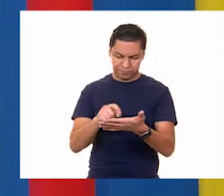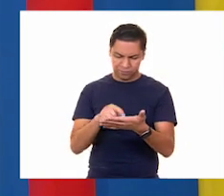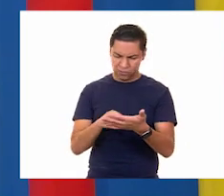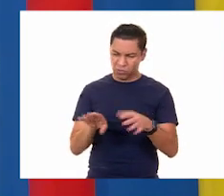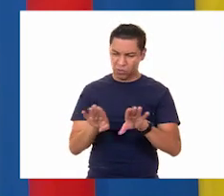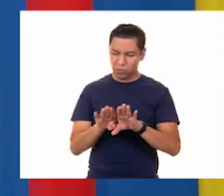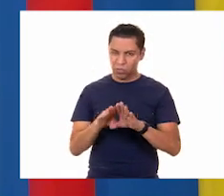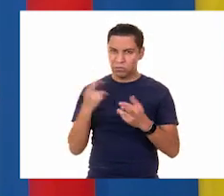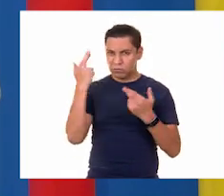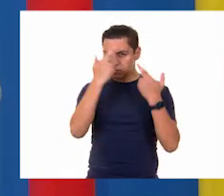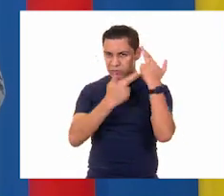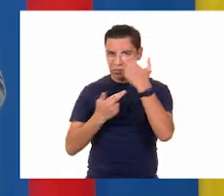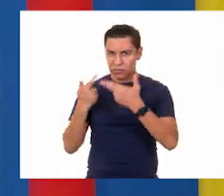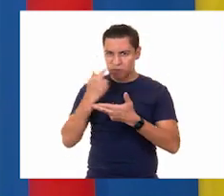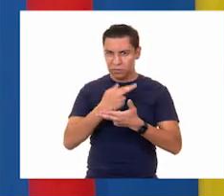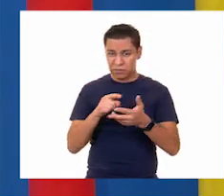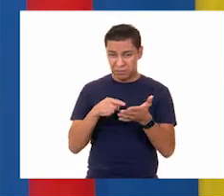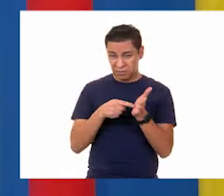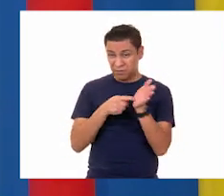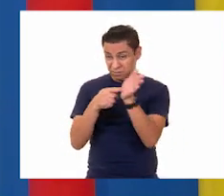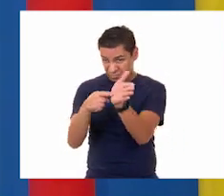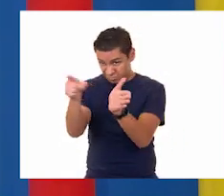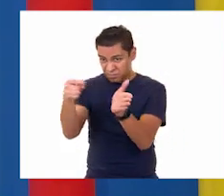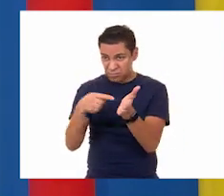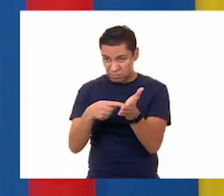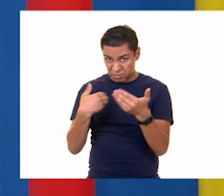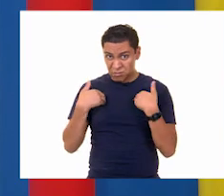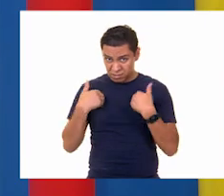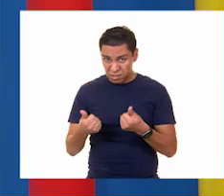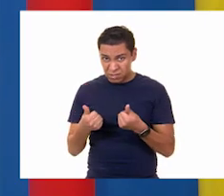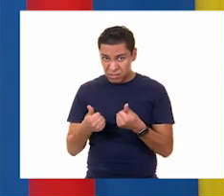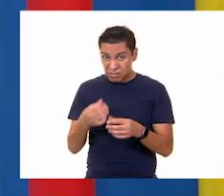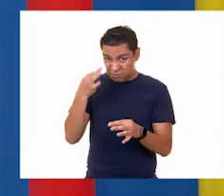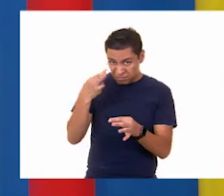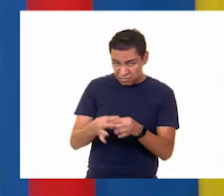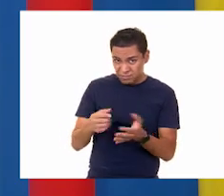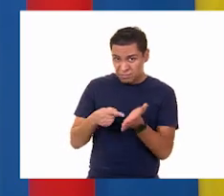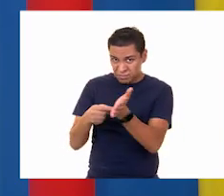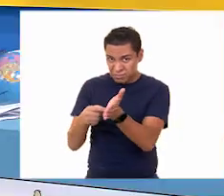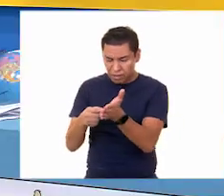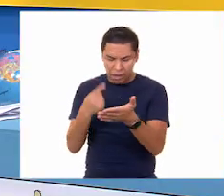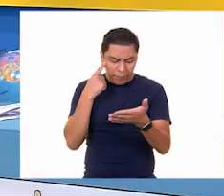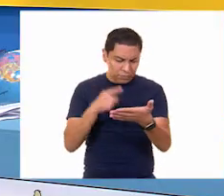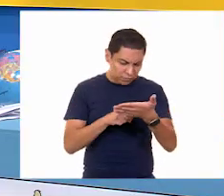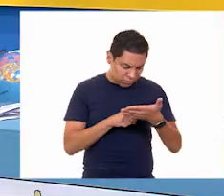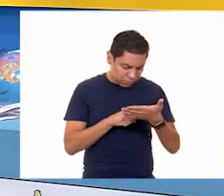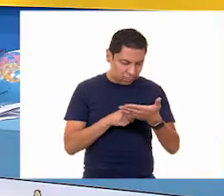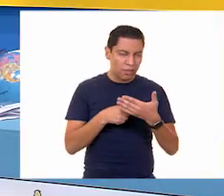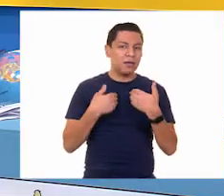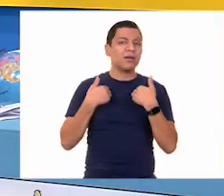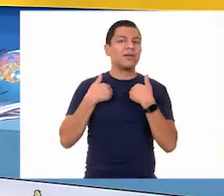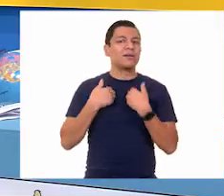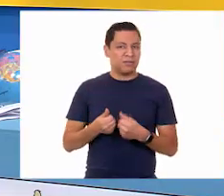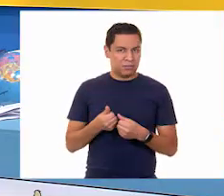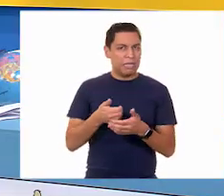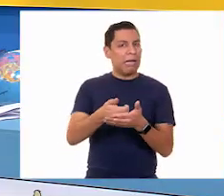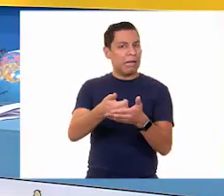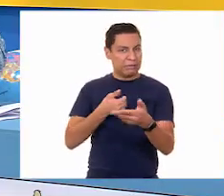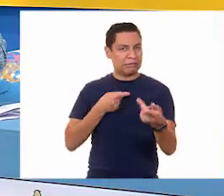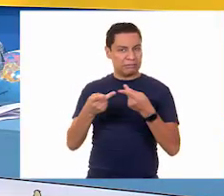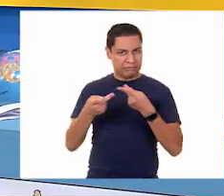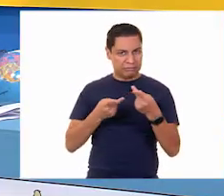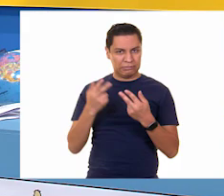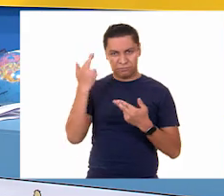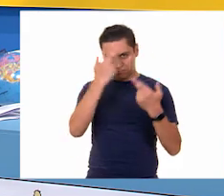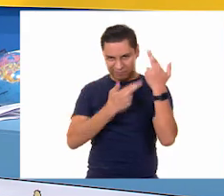a comunicar mejor nuestras ideas y con mayor claridad y precisión para nuestros lectores. Ahora vamos a enfrentar